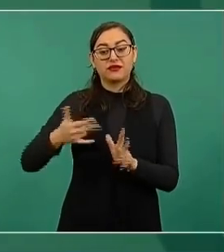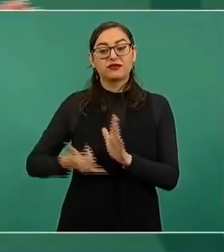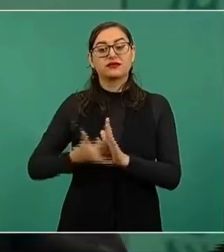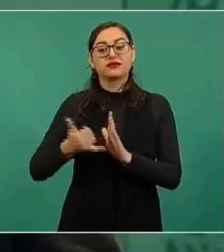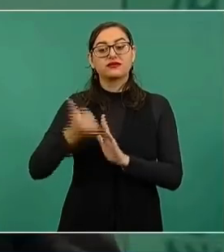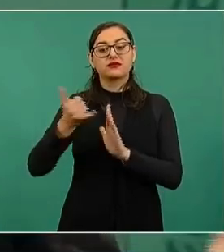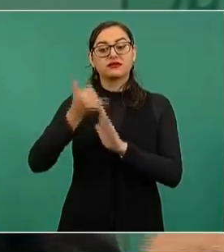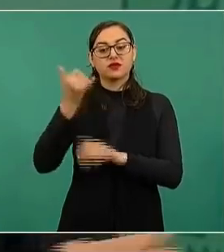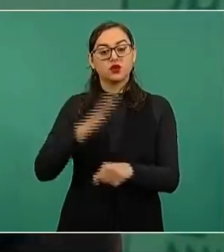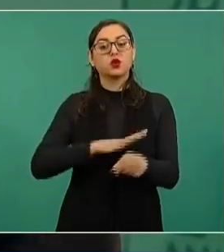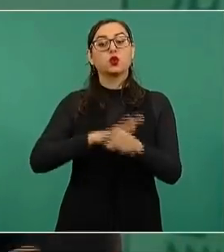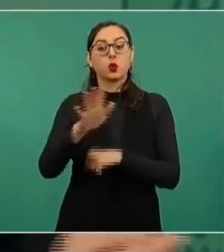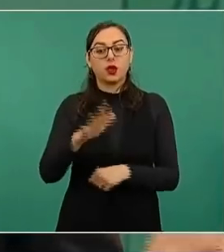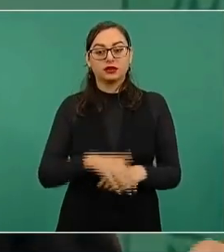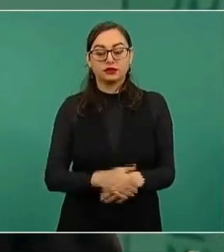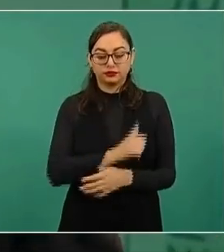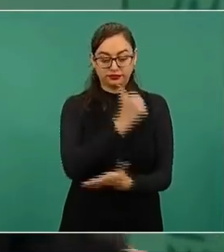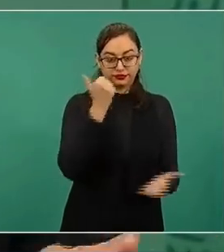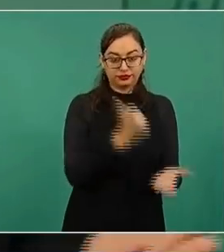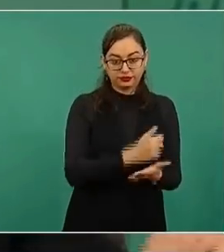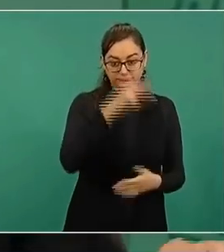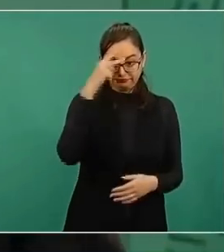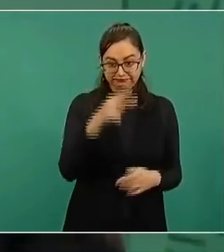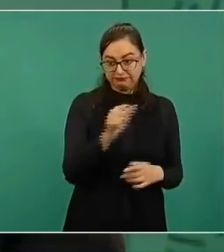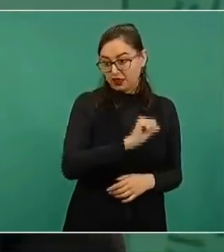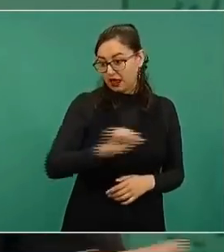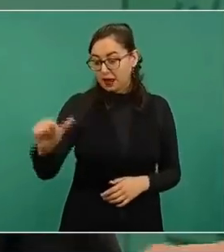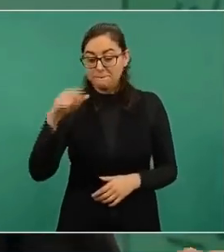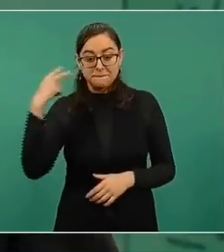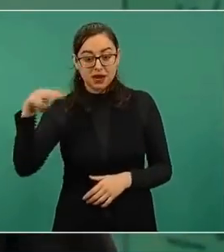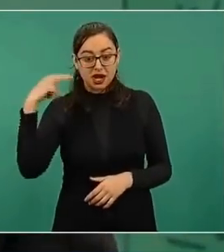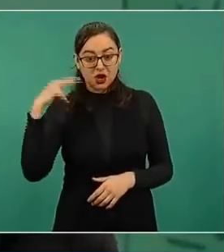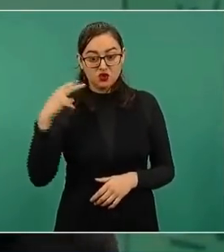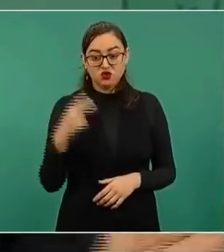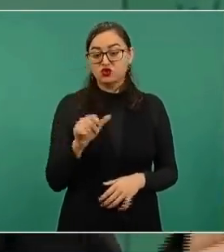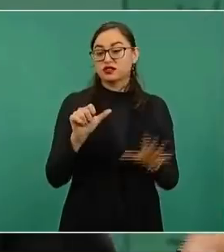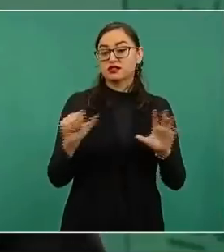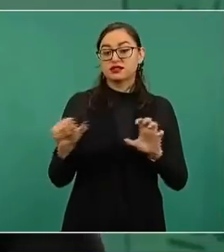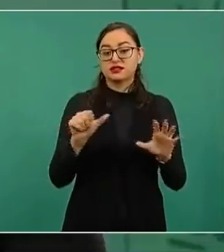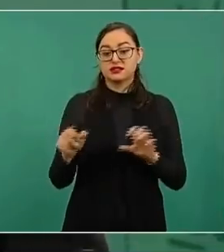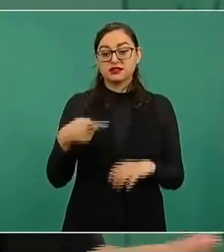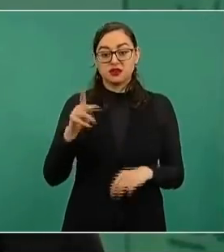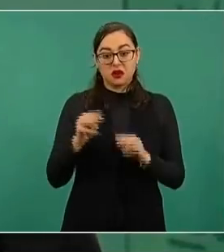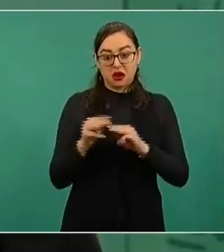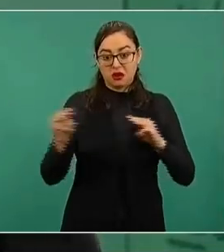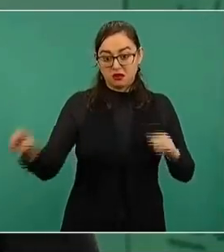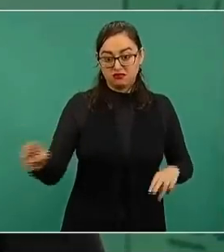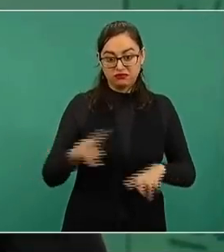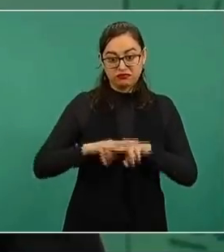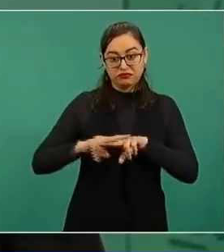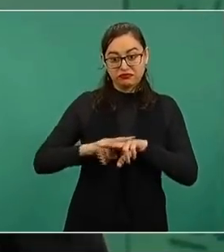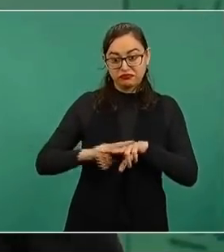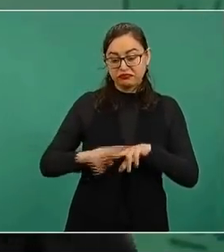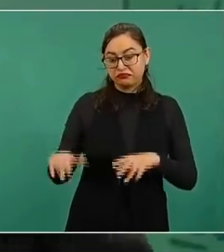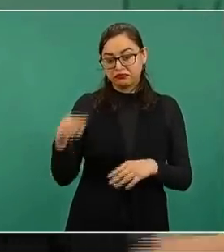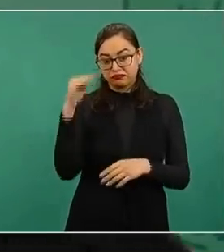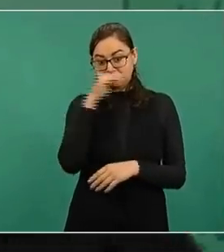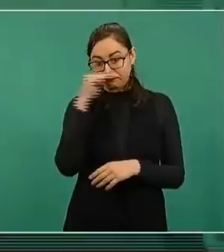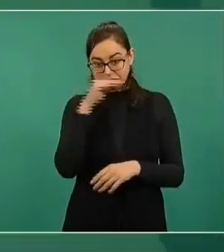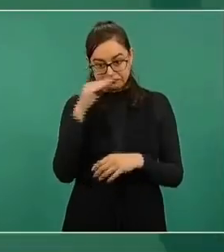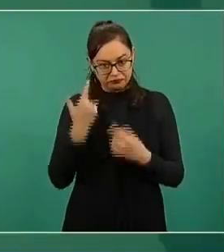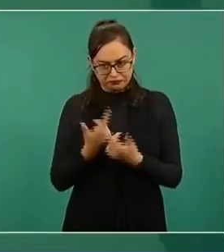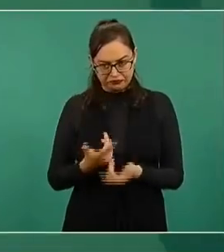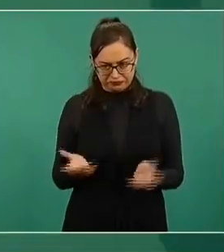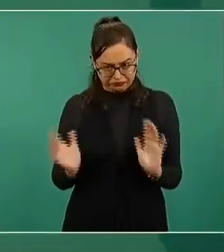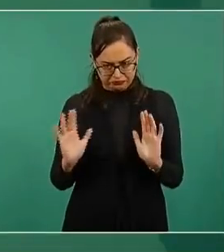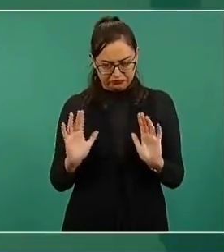de México a Veracruz, 600 kilómetros, y es público, y lo